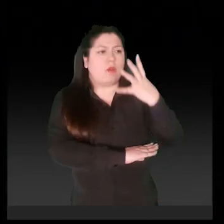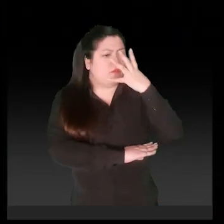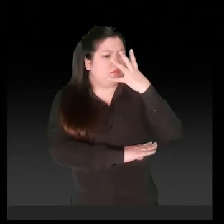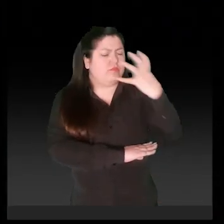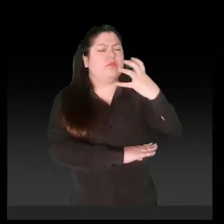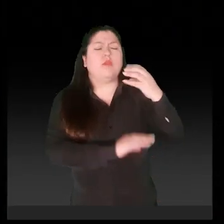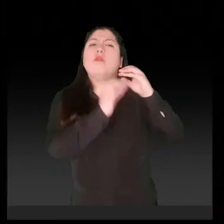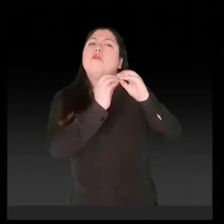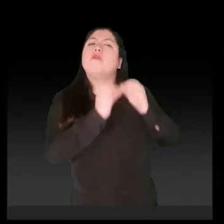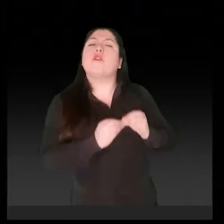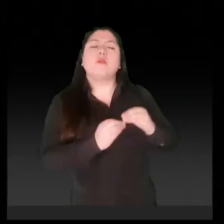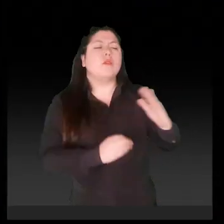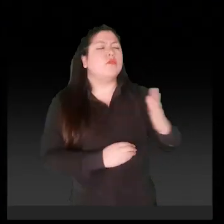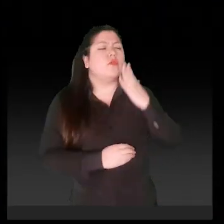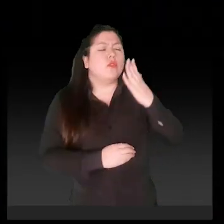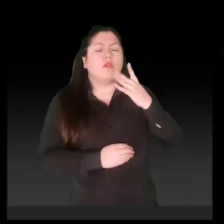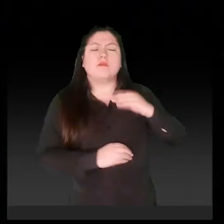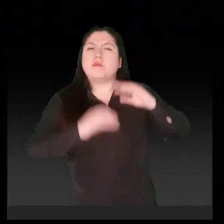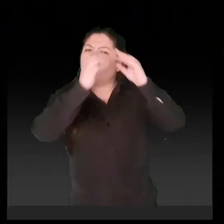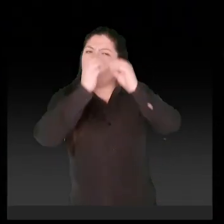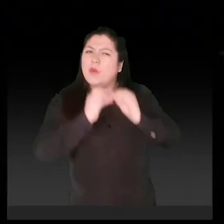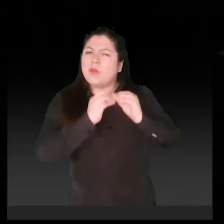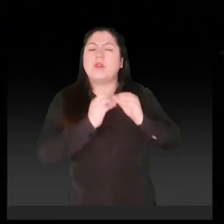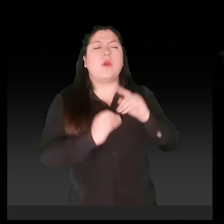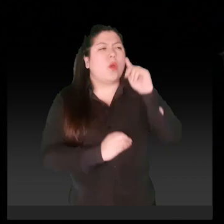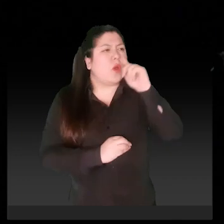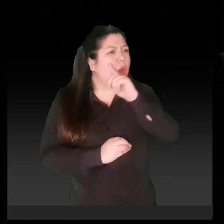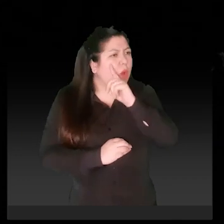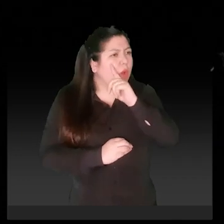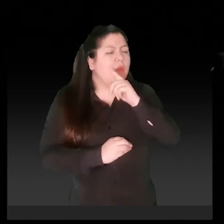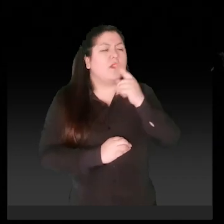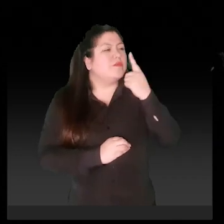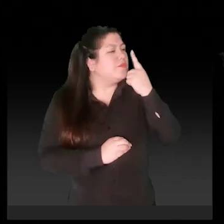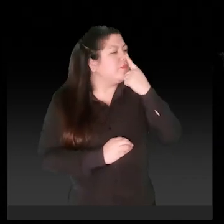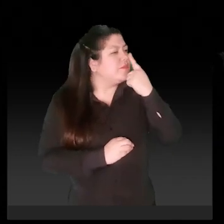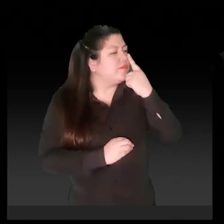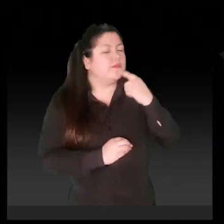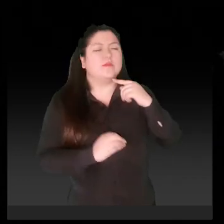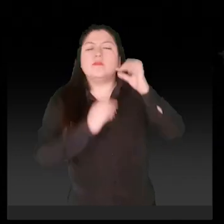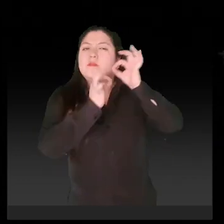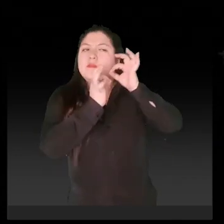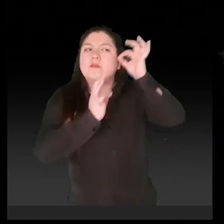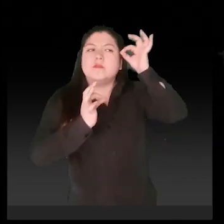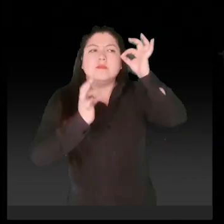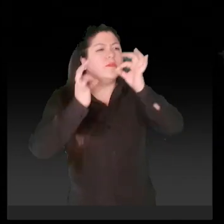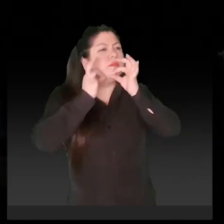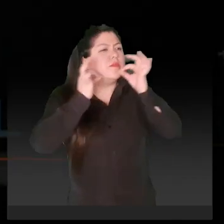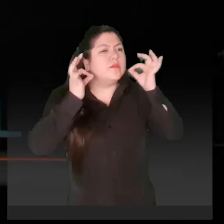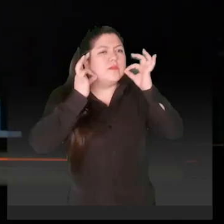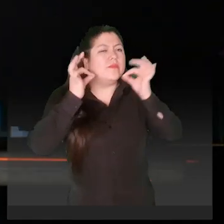través de nuestros rasgos morfológicos, a través de nuestros ojos, nariz, dimensiones de rostro,